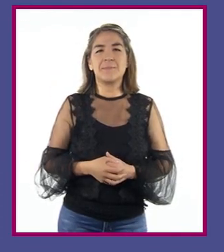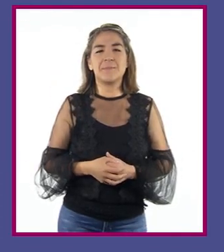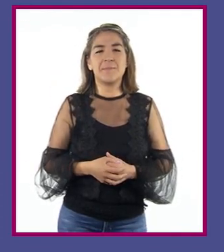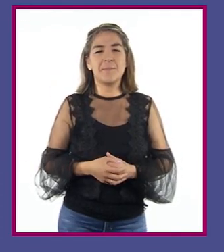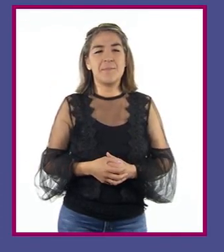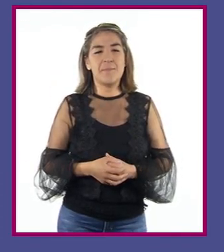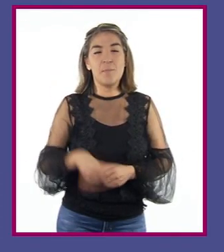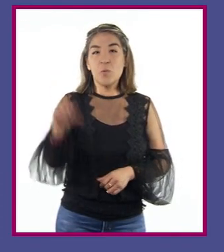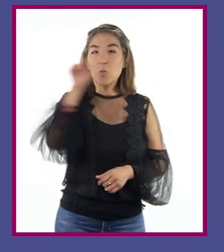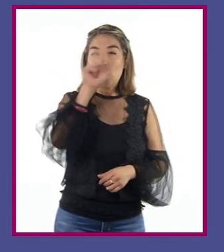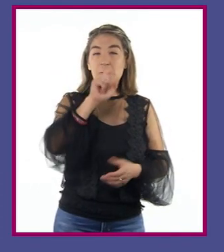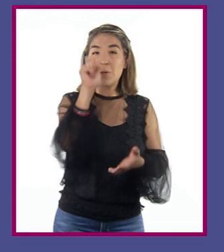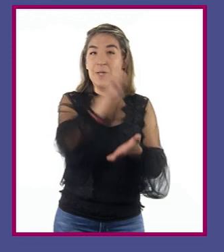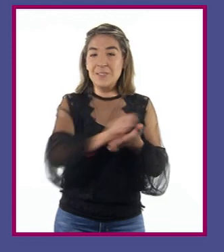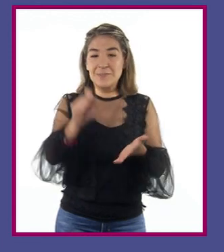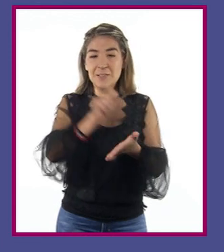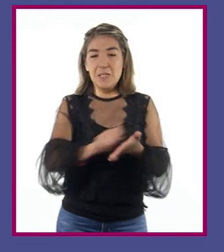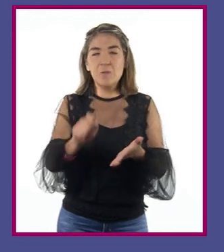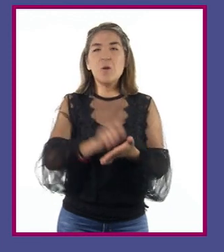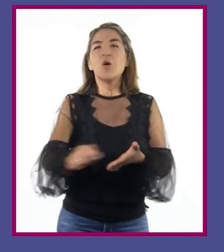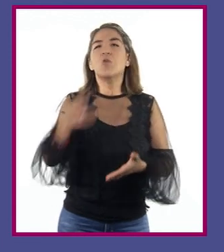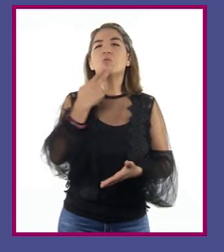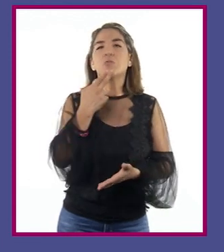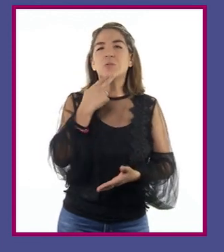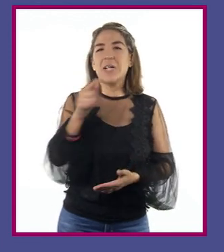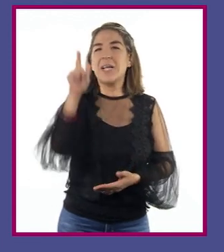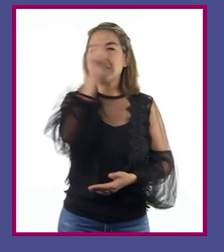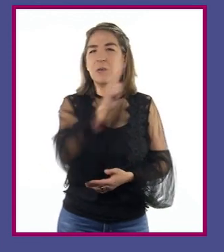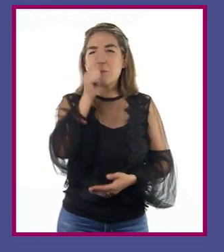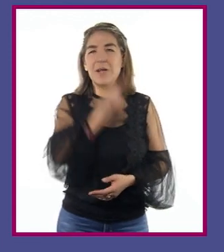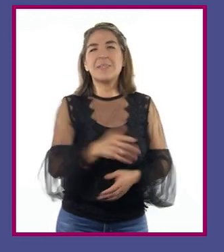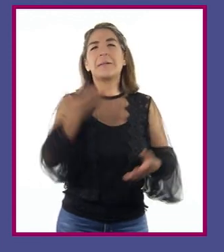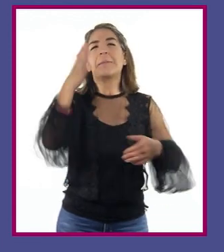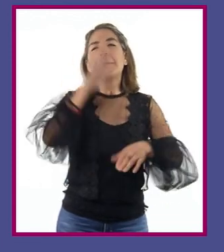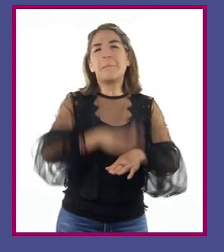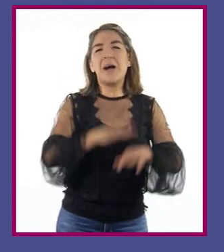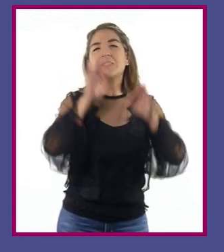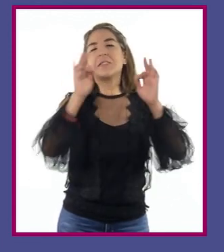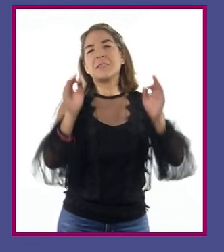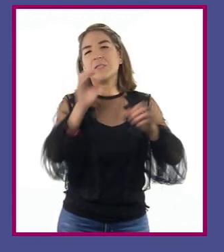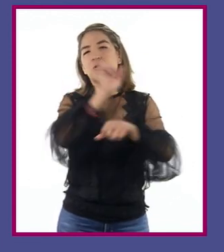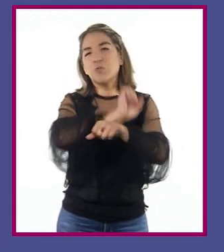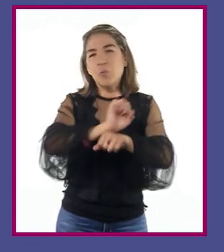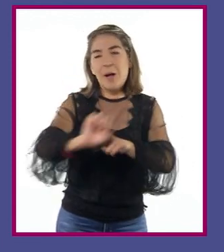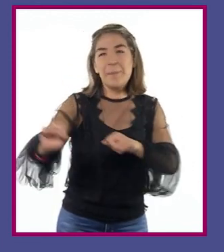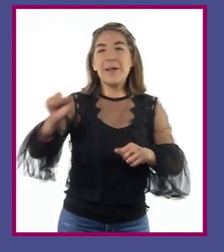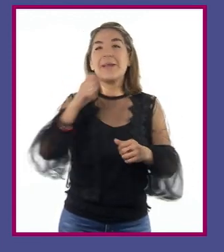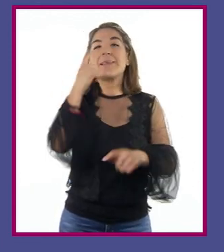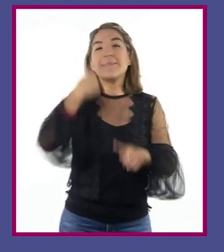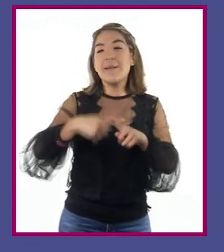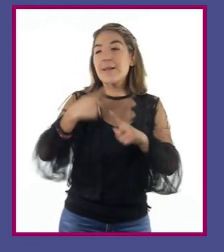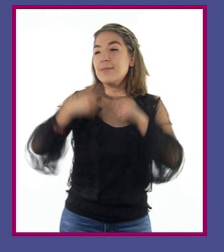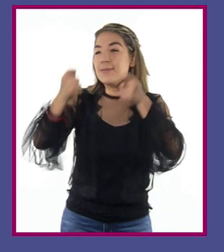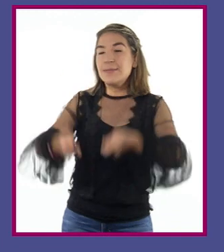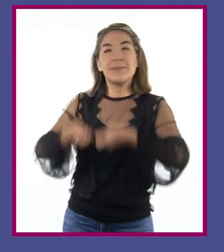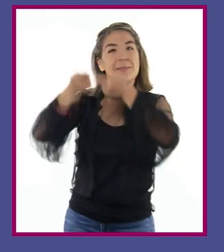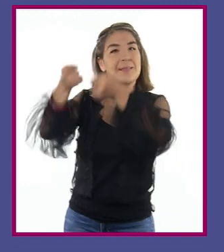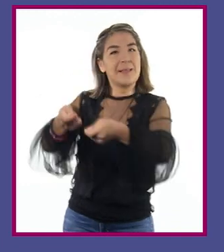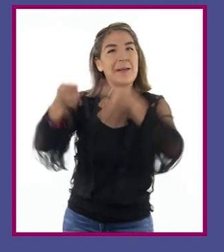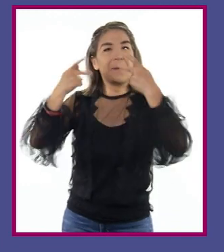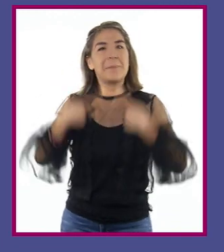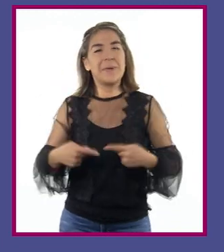Al escribirla, usamos un lenguaje más relajado y por el tipo de destinatario y